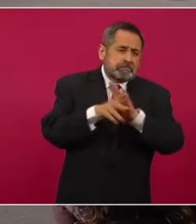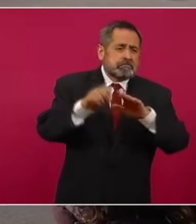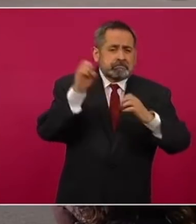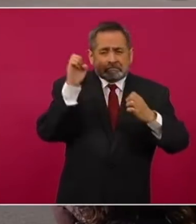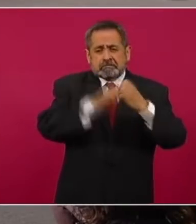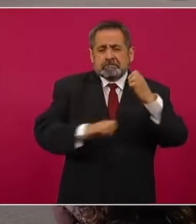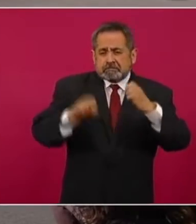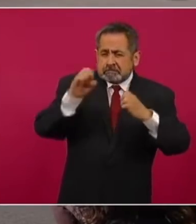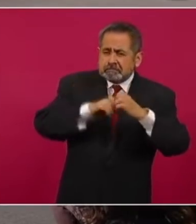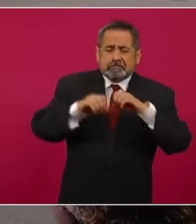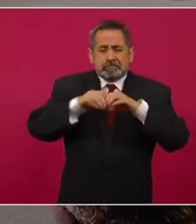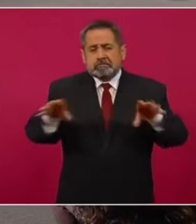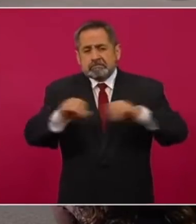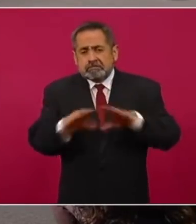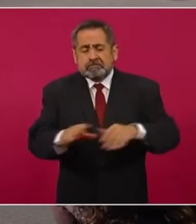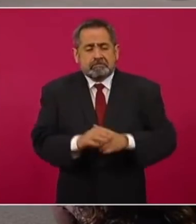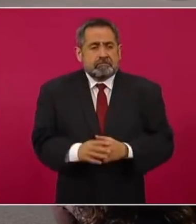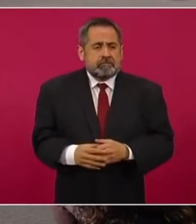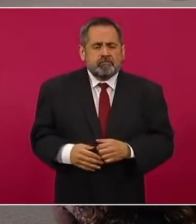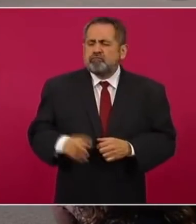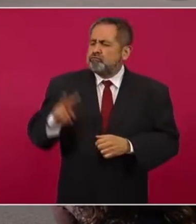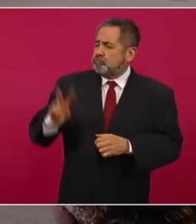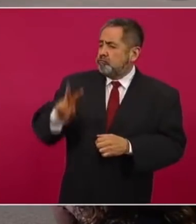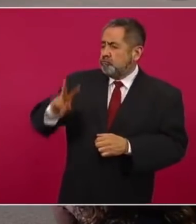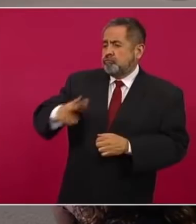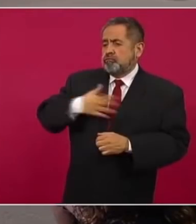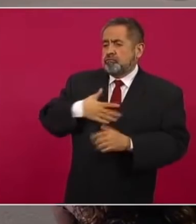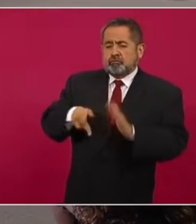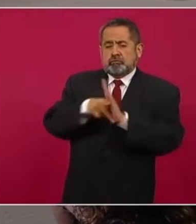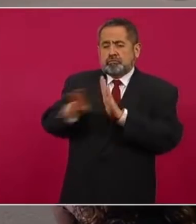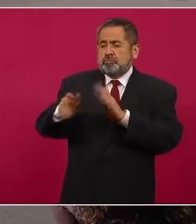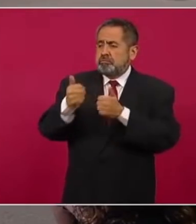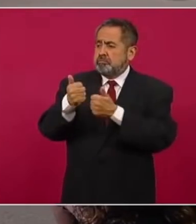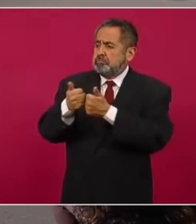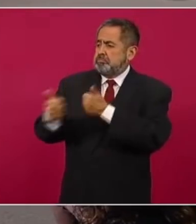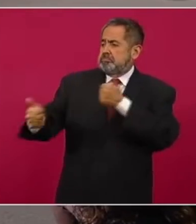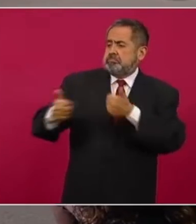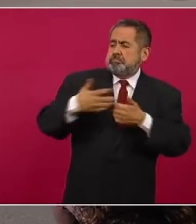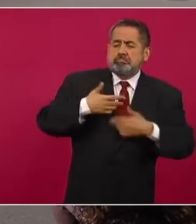Proyectando una imagen de que era un periódico independiente.